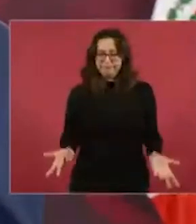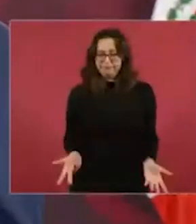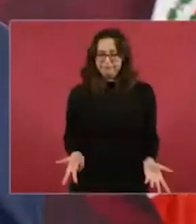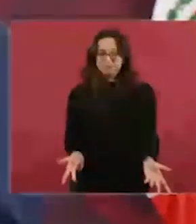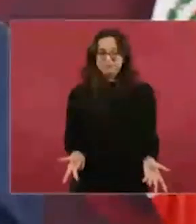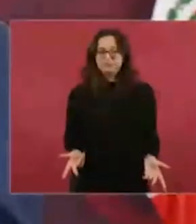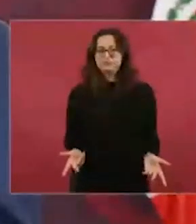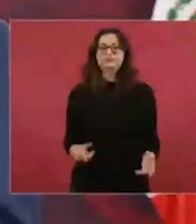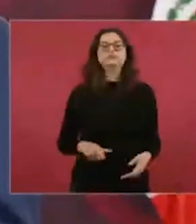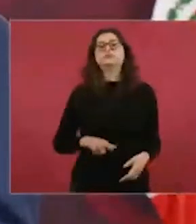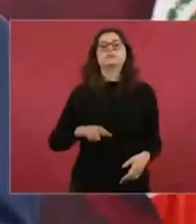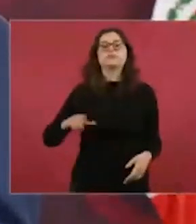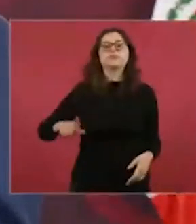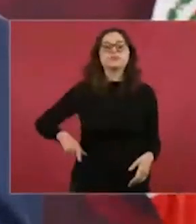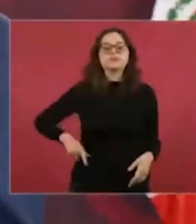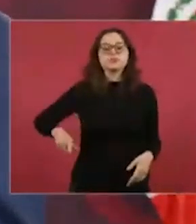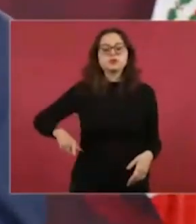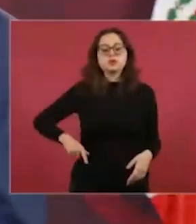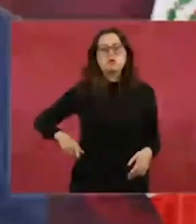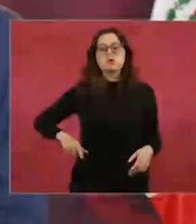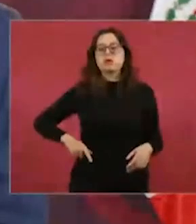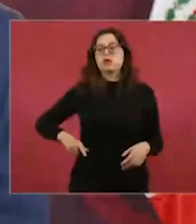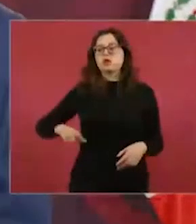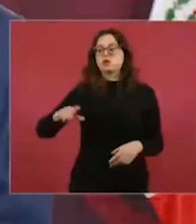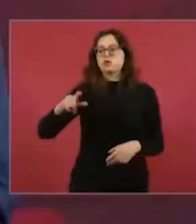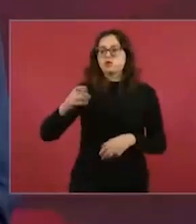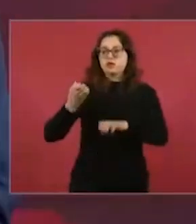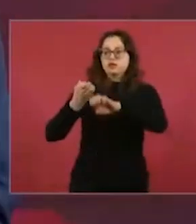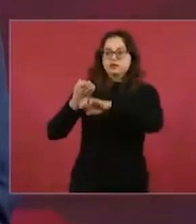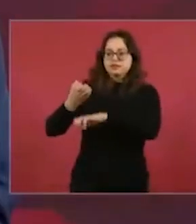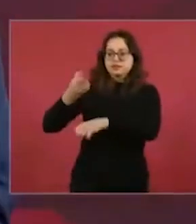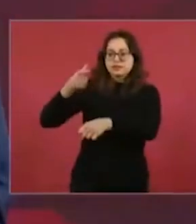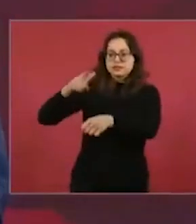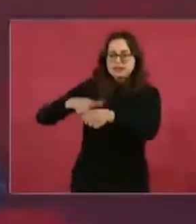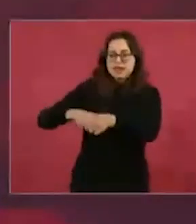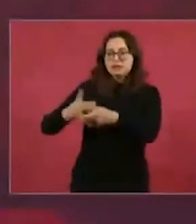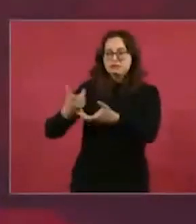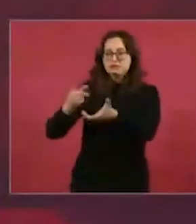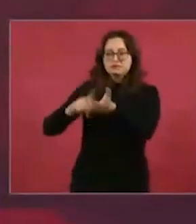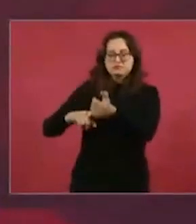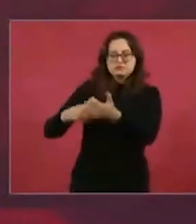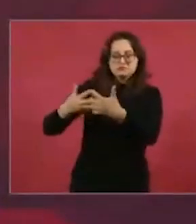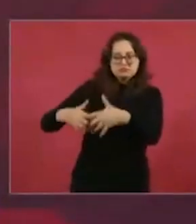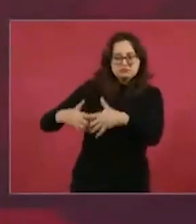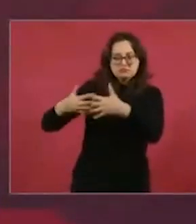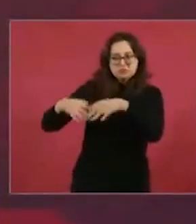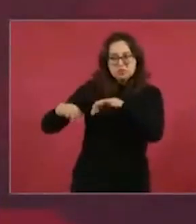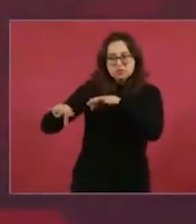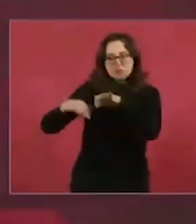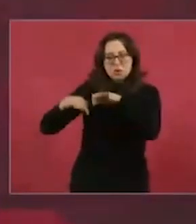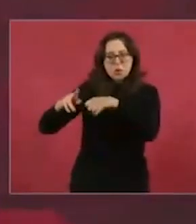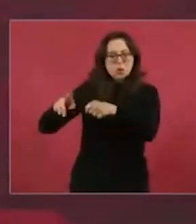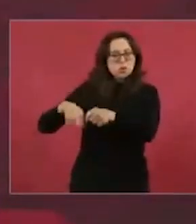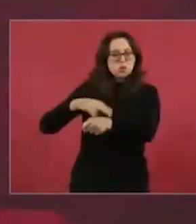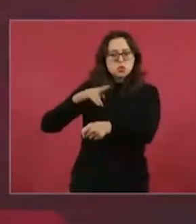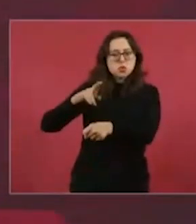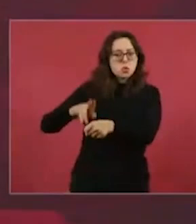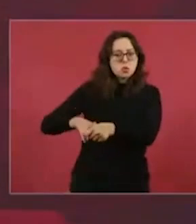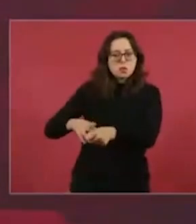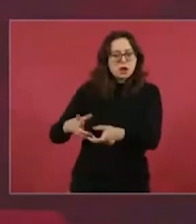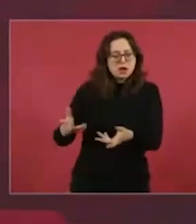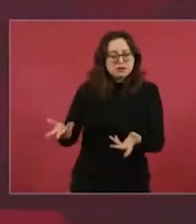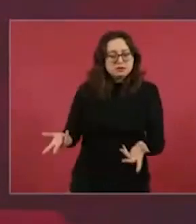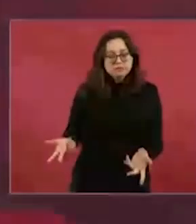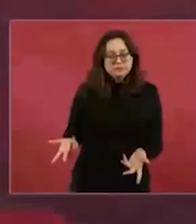operaciones el día de hoy y bueno, fue una obra que se desarrolló respetando el ambiente, respetando la zona